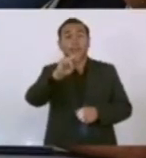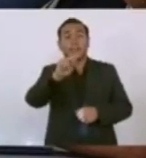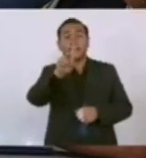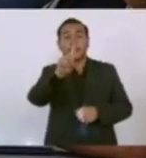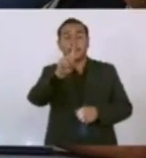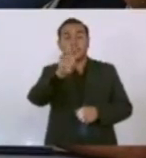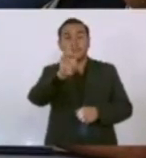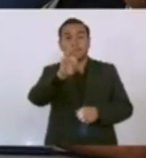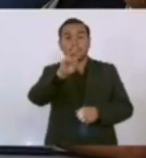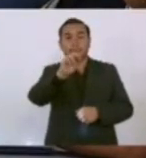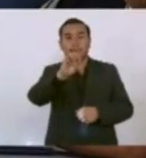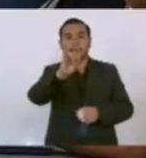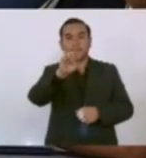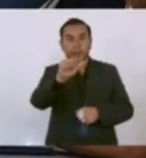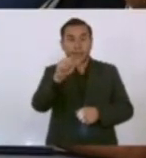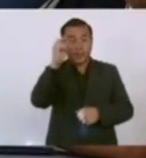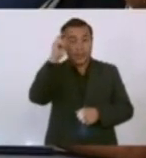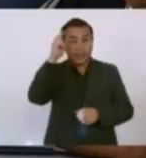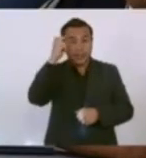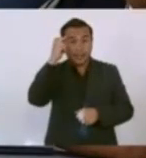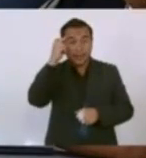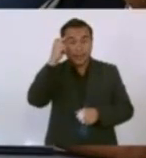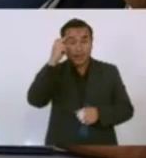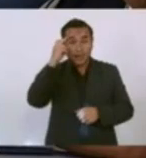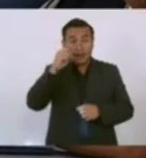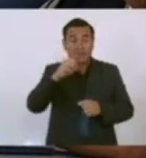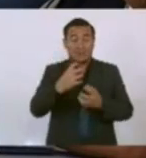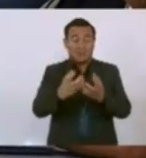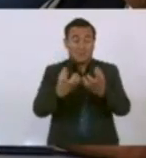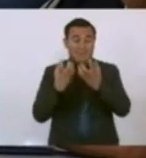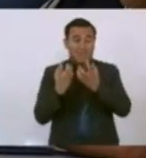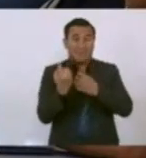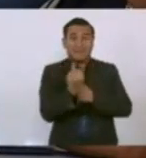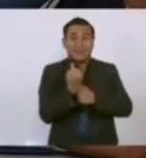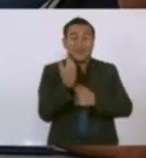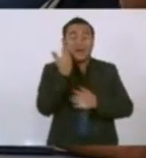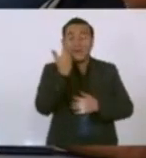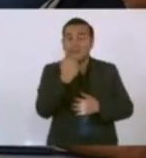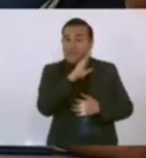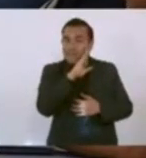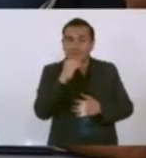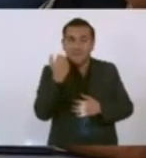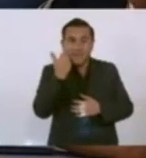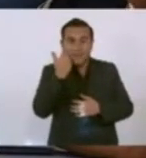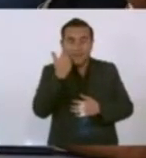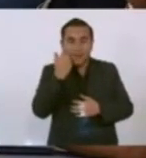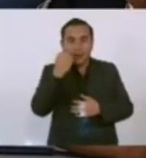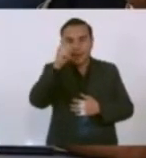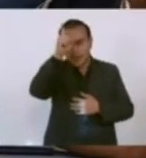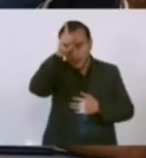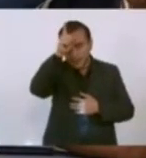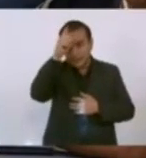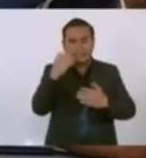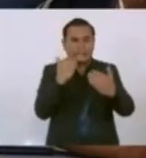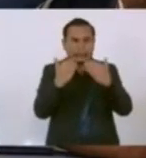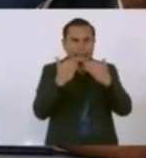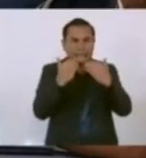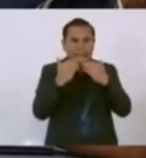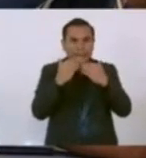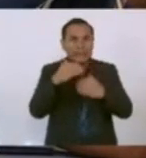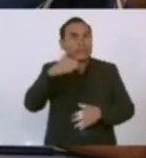viralidad increíble, probablemente nunca antes vista. La canciller alemana Angela Merkel dijo, estamos ante una amenaza